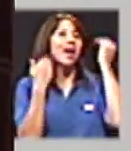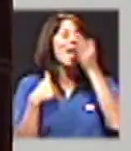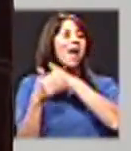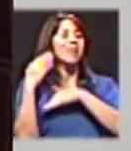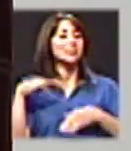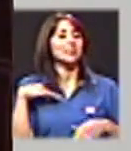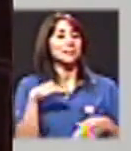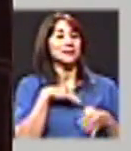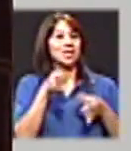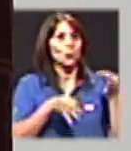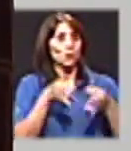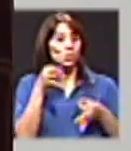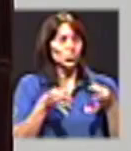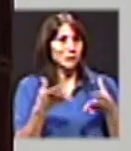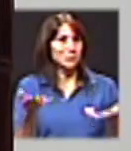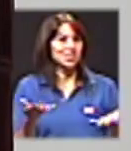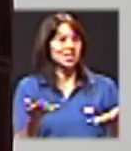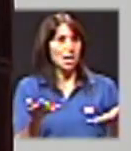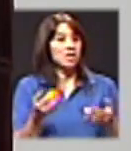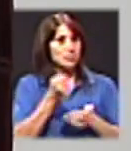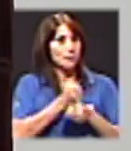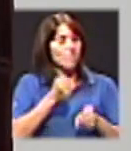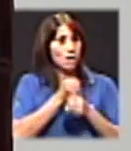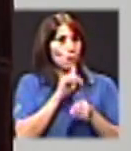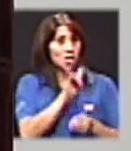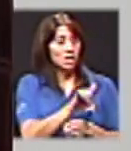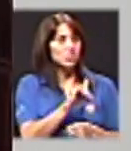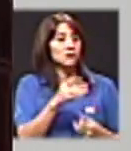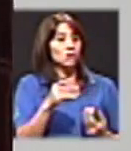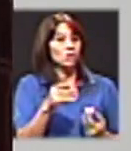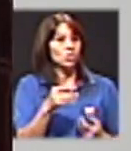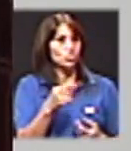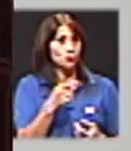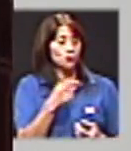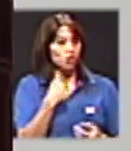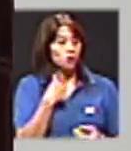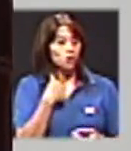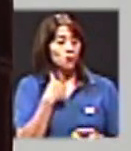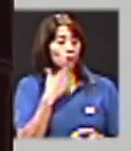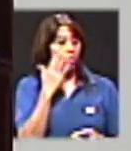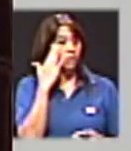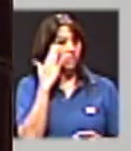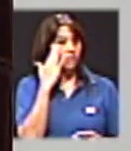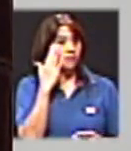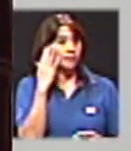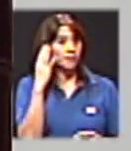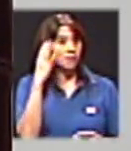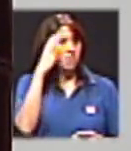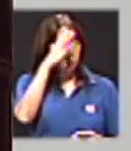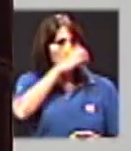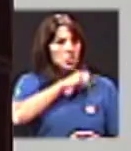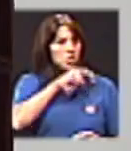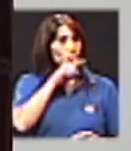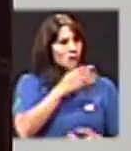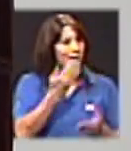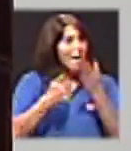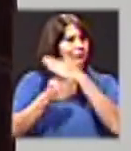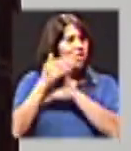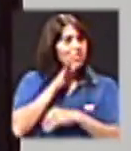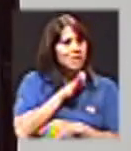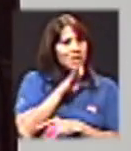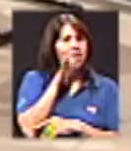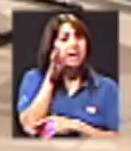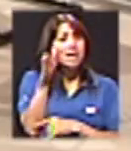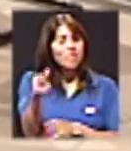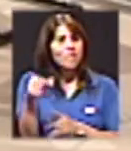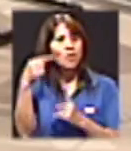gestionó. Entiendo que usted iba a comer a Guapiles, y cuéntenos un poquito de eso. Sí,